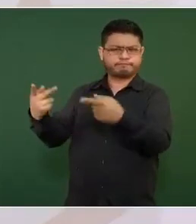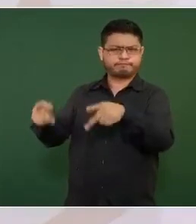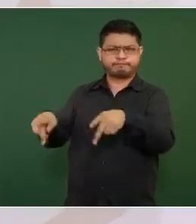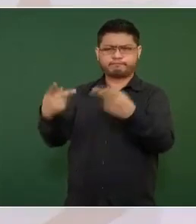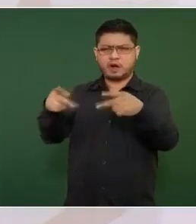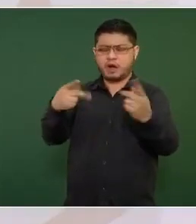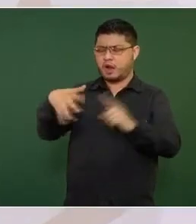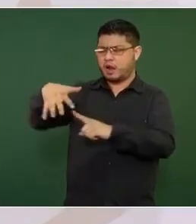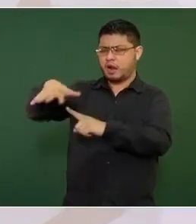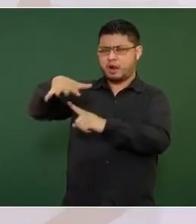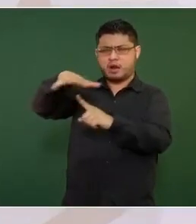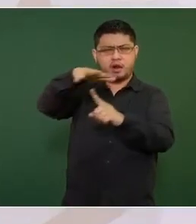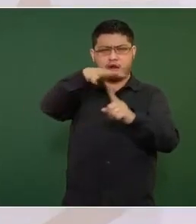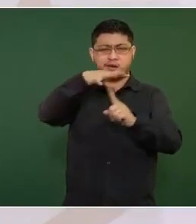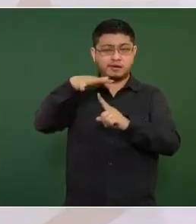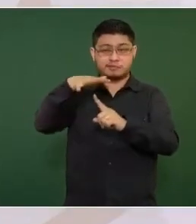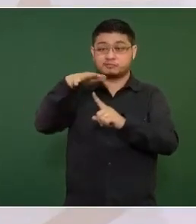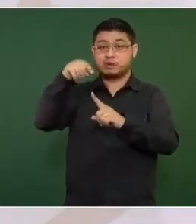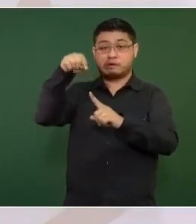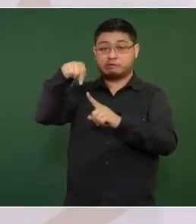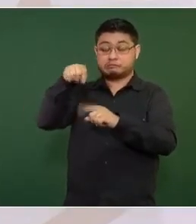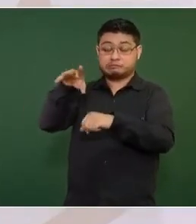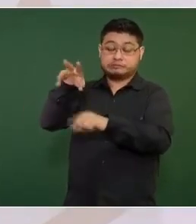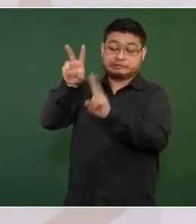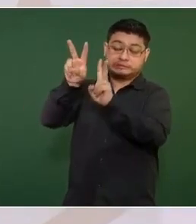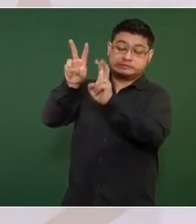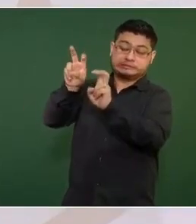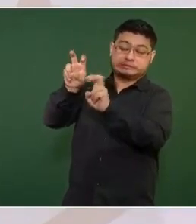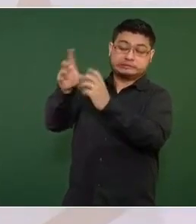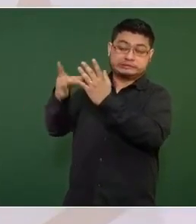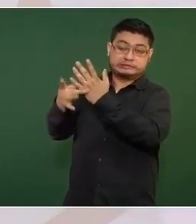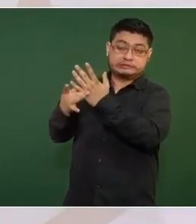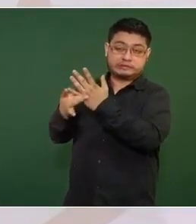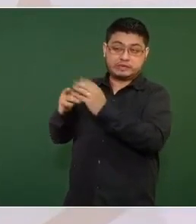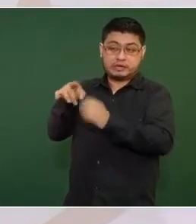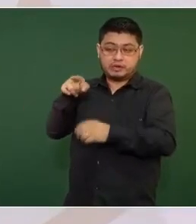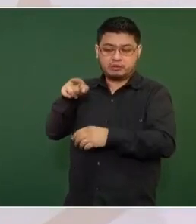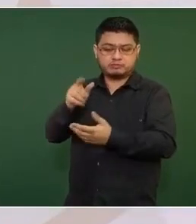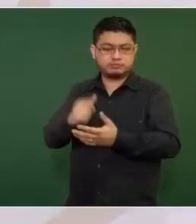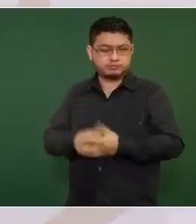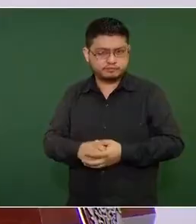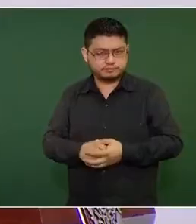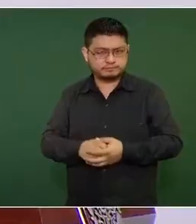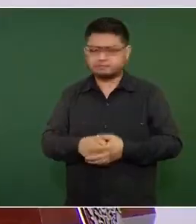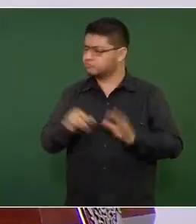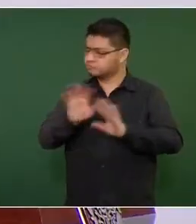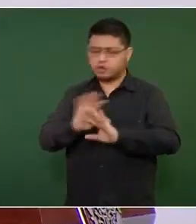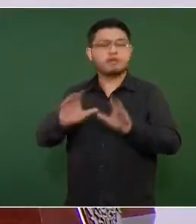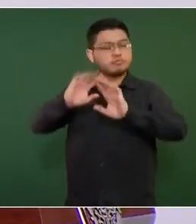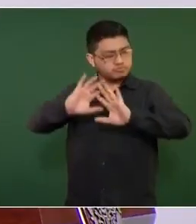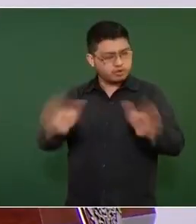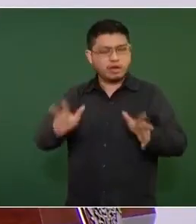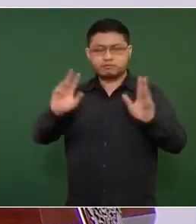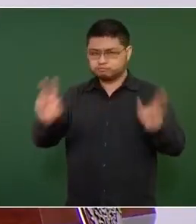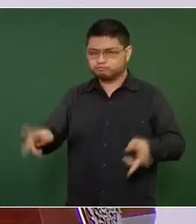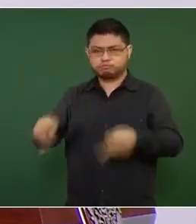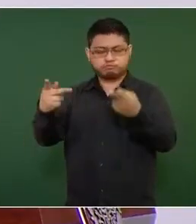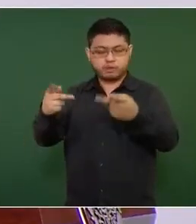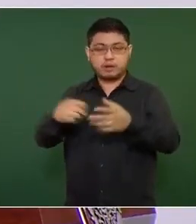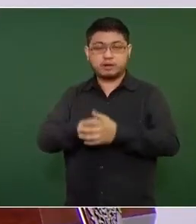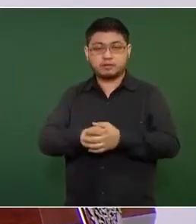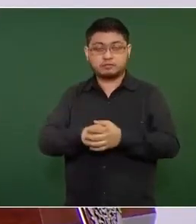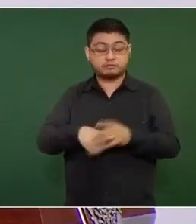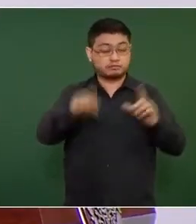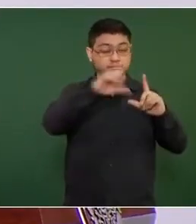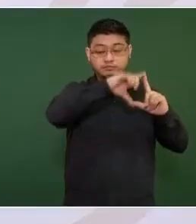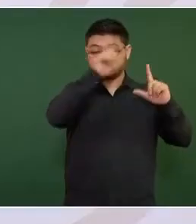5 helicópteros de uso supuestamente ejecutivo. En 2018, La Presidencia de la República ejerció